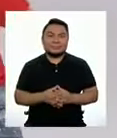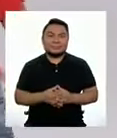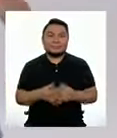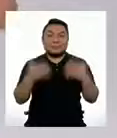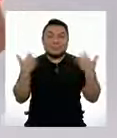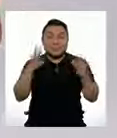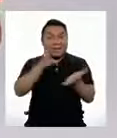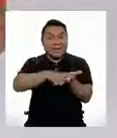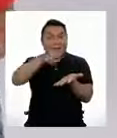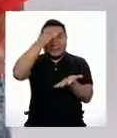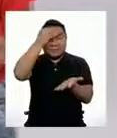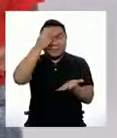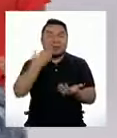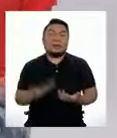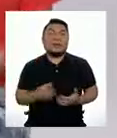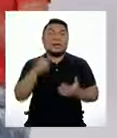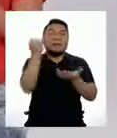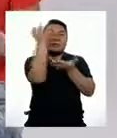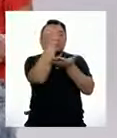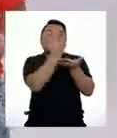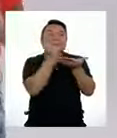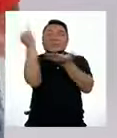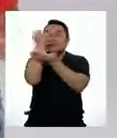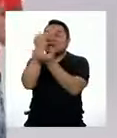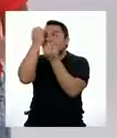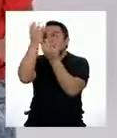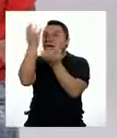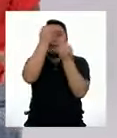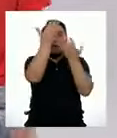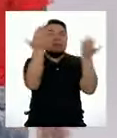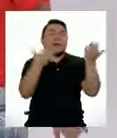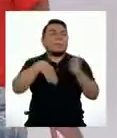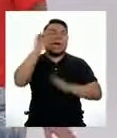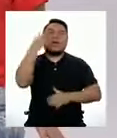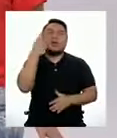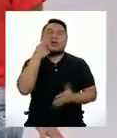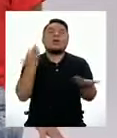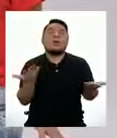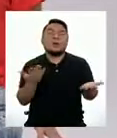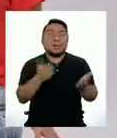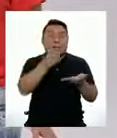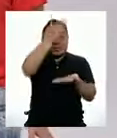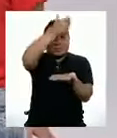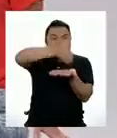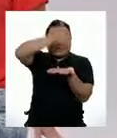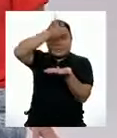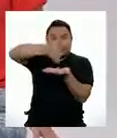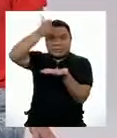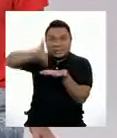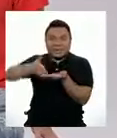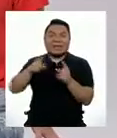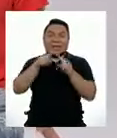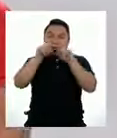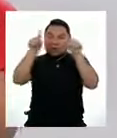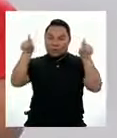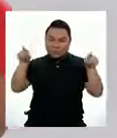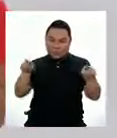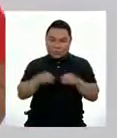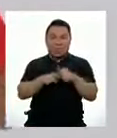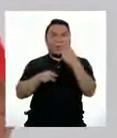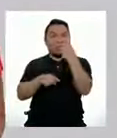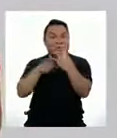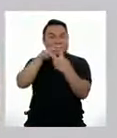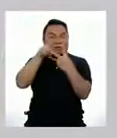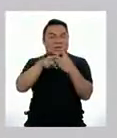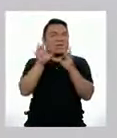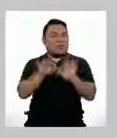Hemos aprendido que dos de los gráficos estadísticos más conocidos son los gráficos de barra y los gráficos circulares, los